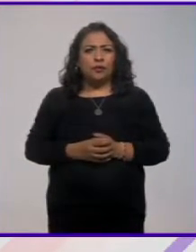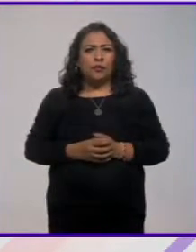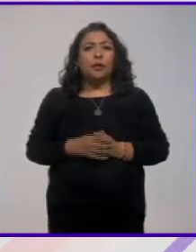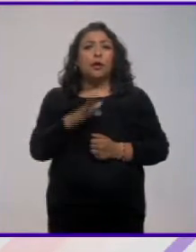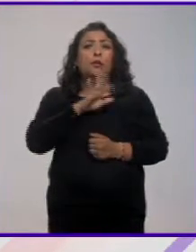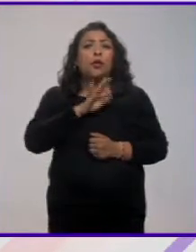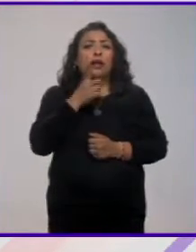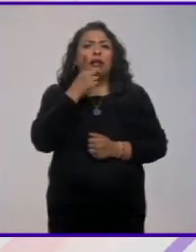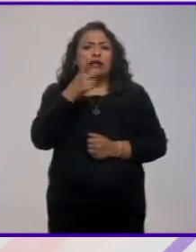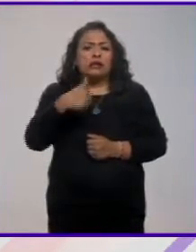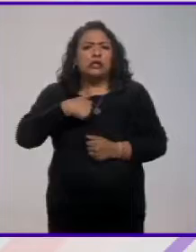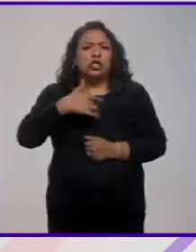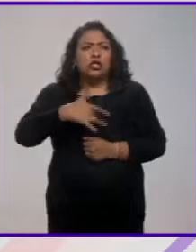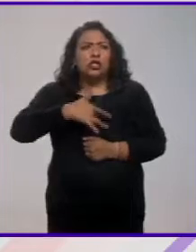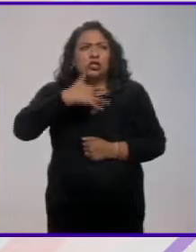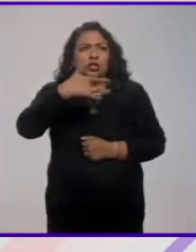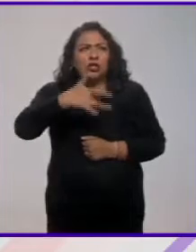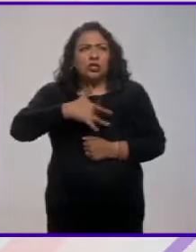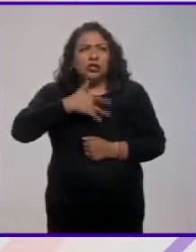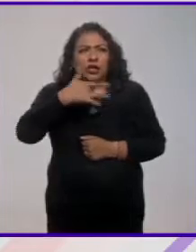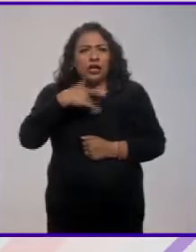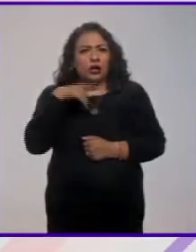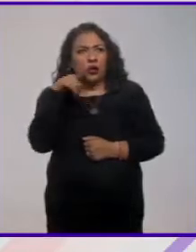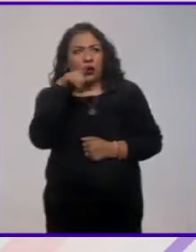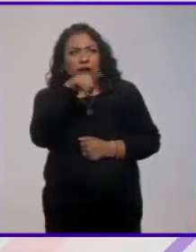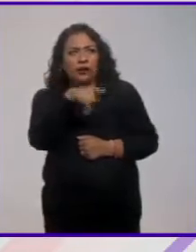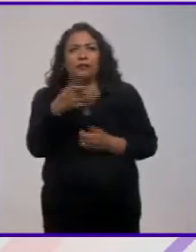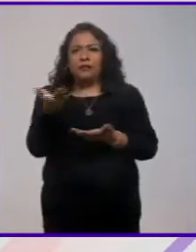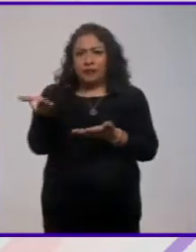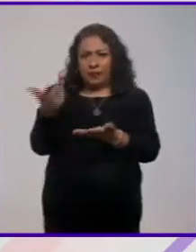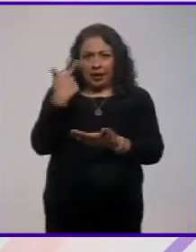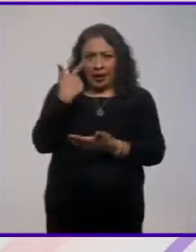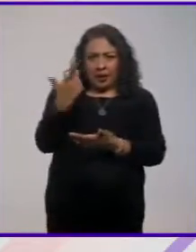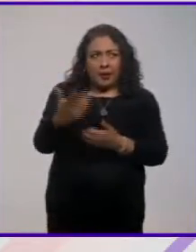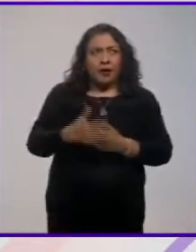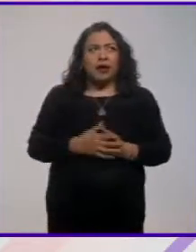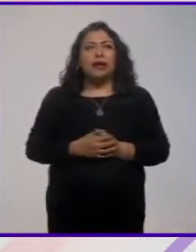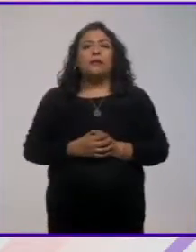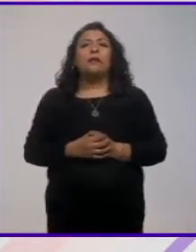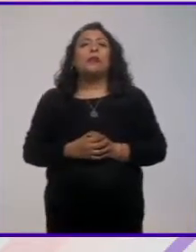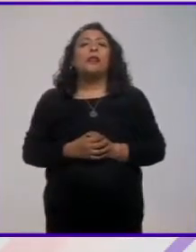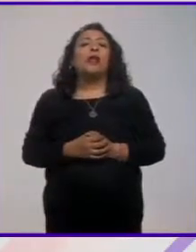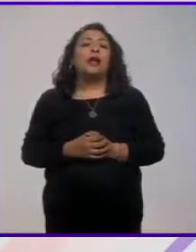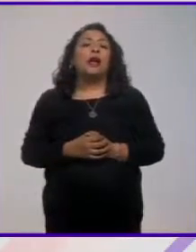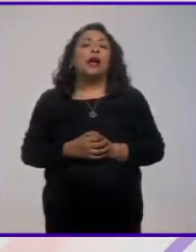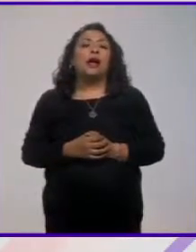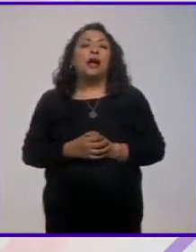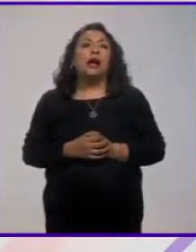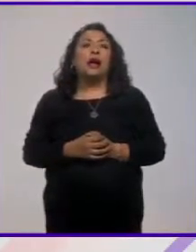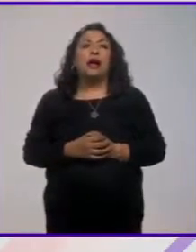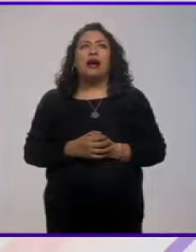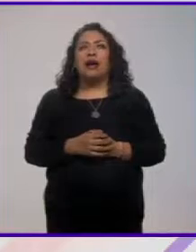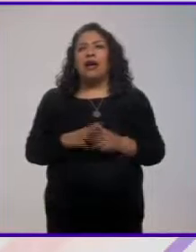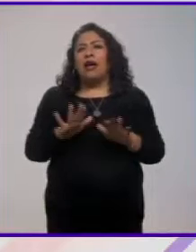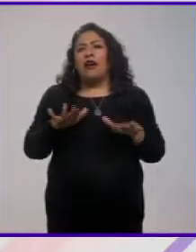Poder decir lo que siento hacia ti. ¿Ok? Esto fuera